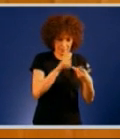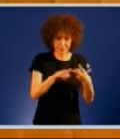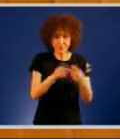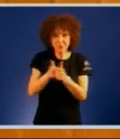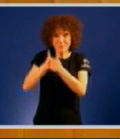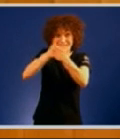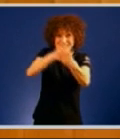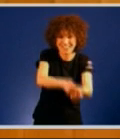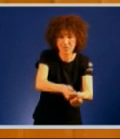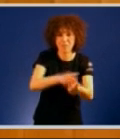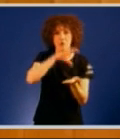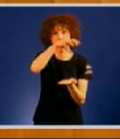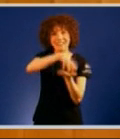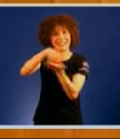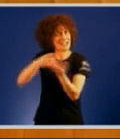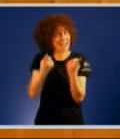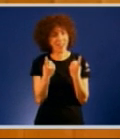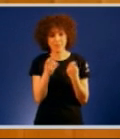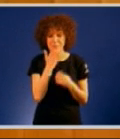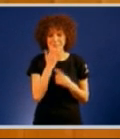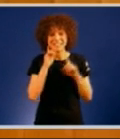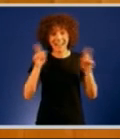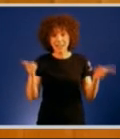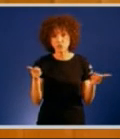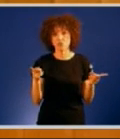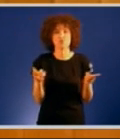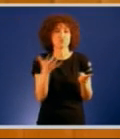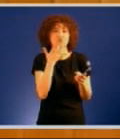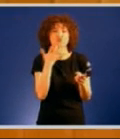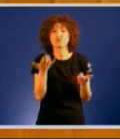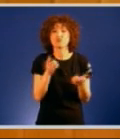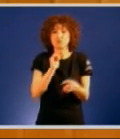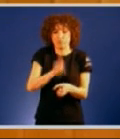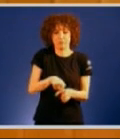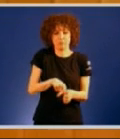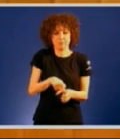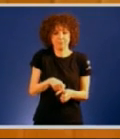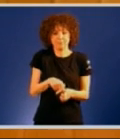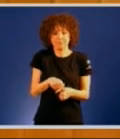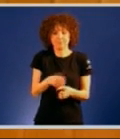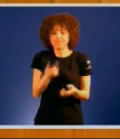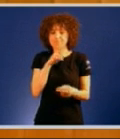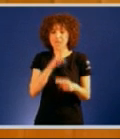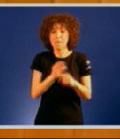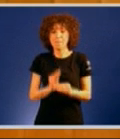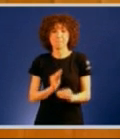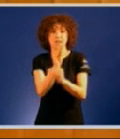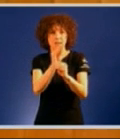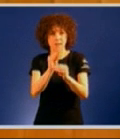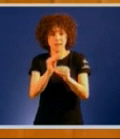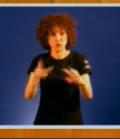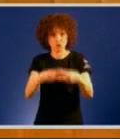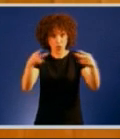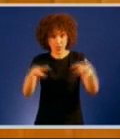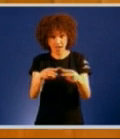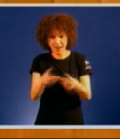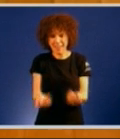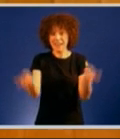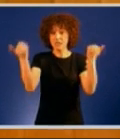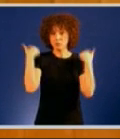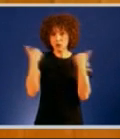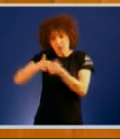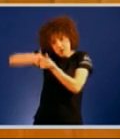o seguimento que preciso das entidades, porque cando, cando se implica algún tipo de axuda social o responsable